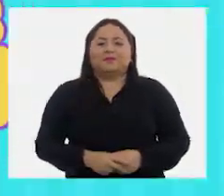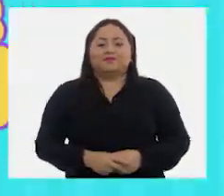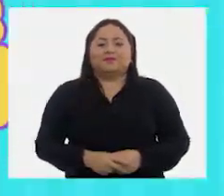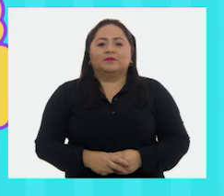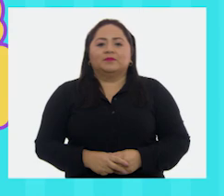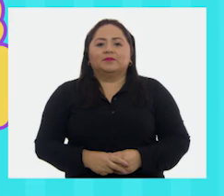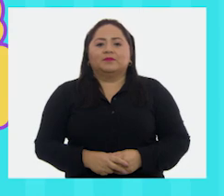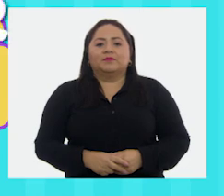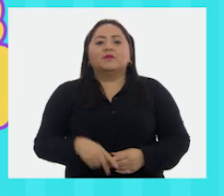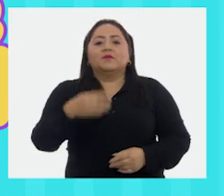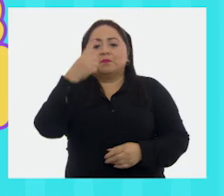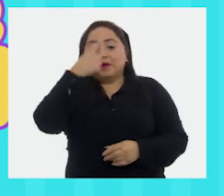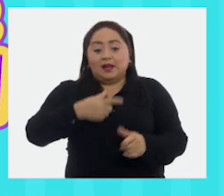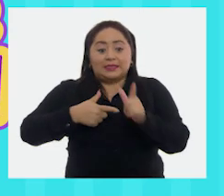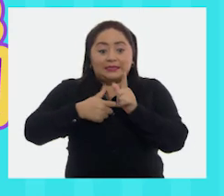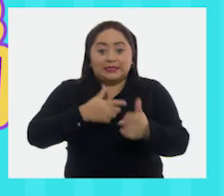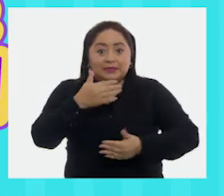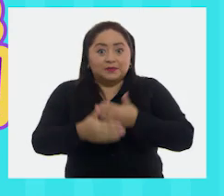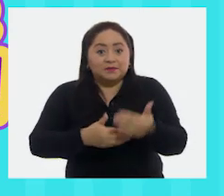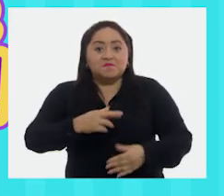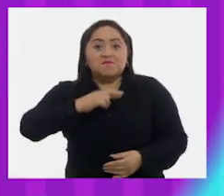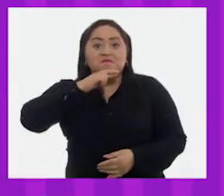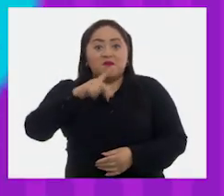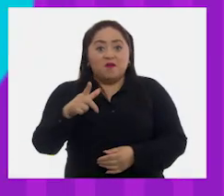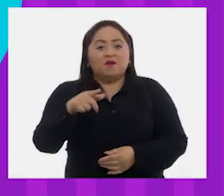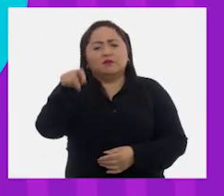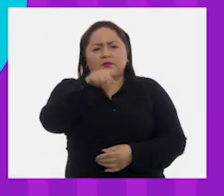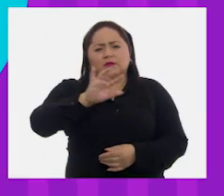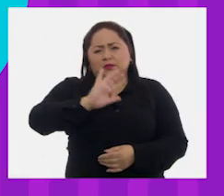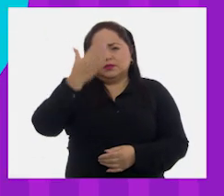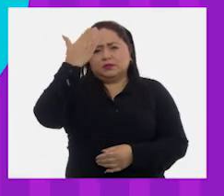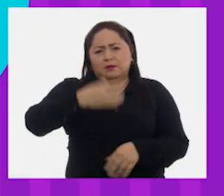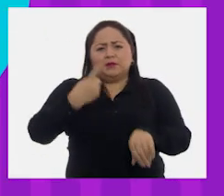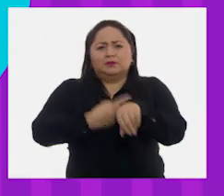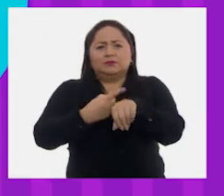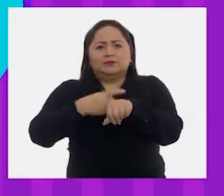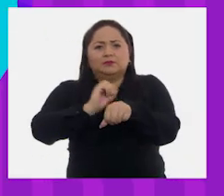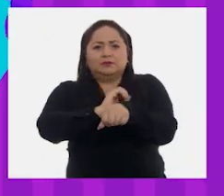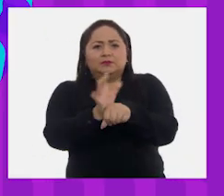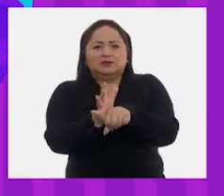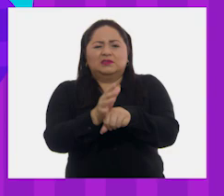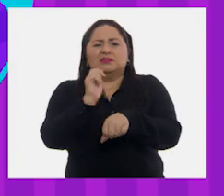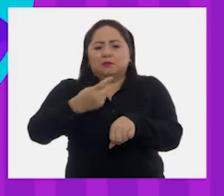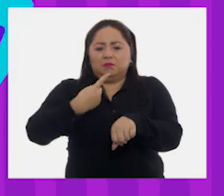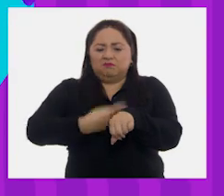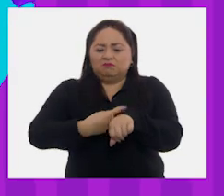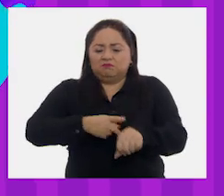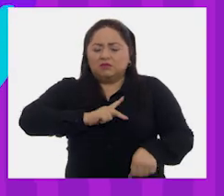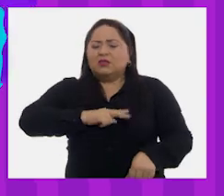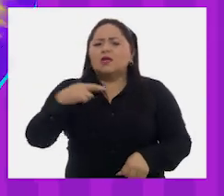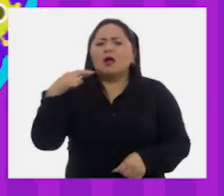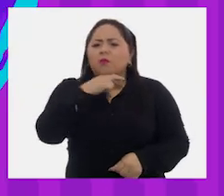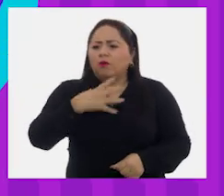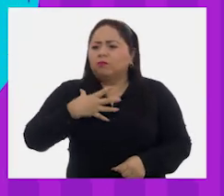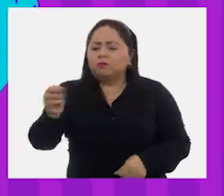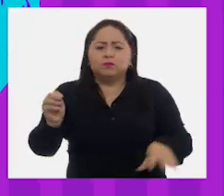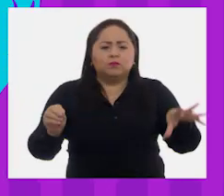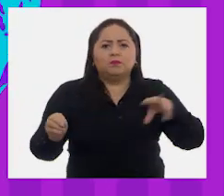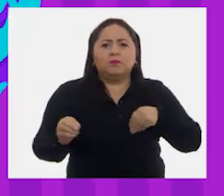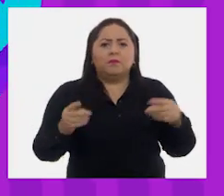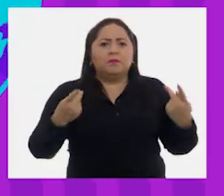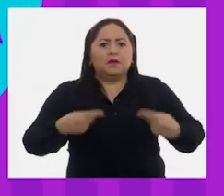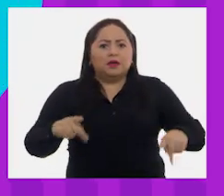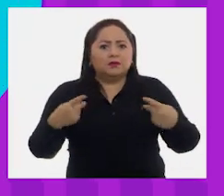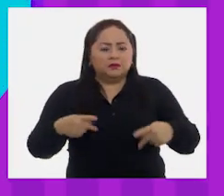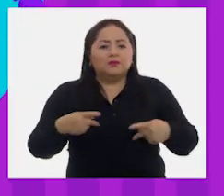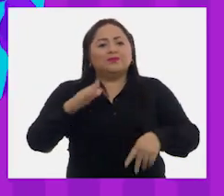Buenas prácticas para seguir adelante. Como todos sabemos, el COVID-19 es un virus que se contagia muy fácilmente entre las